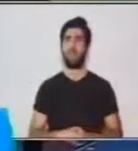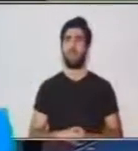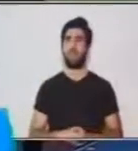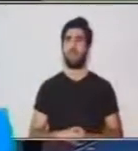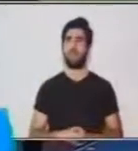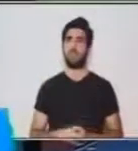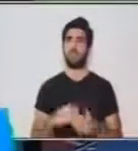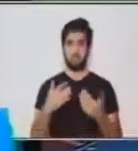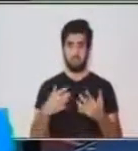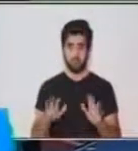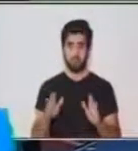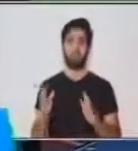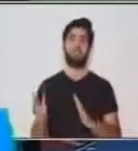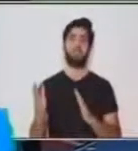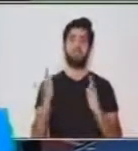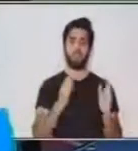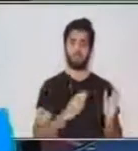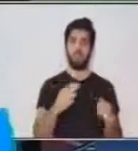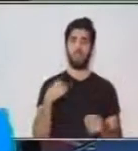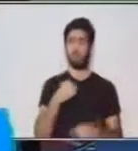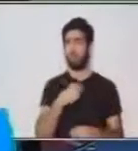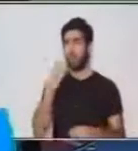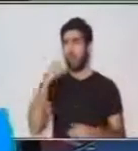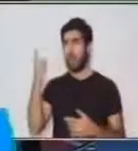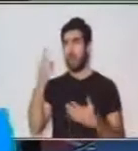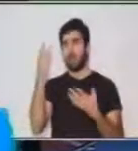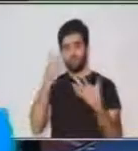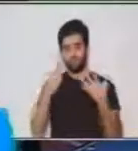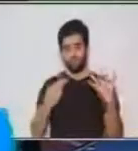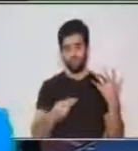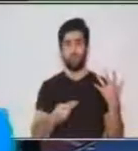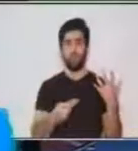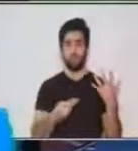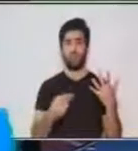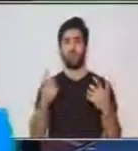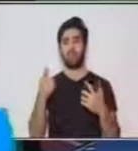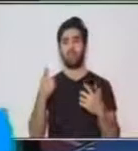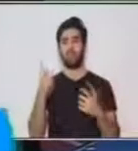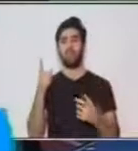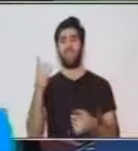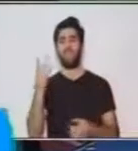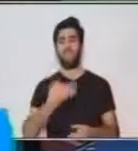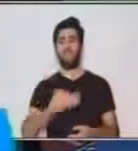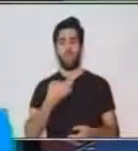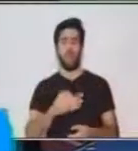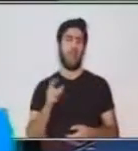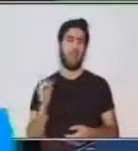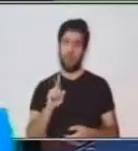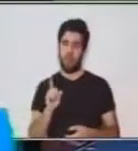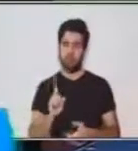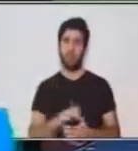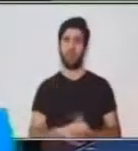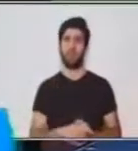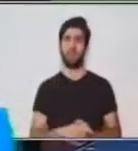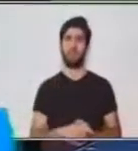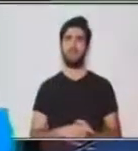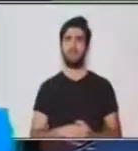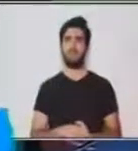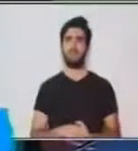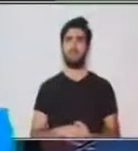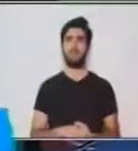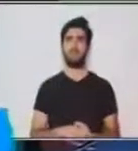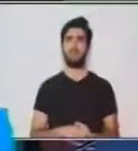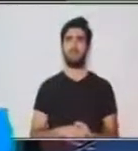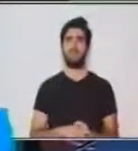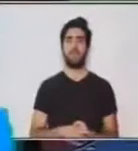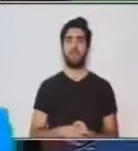Vamos al registro coloquial o el registro informal. Dice que este se